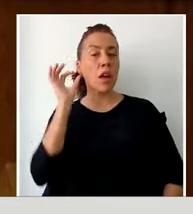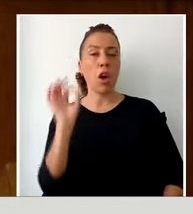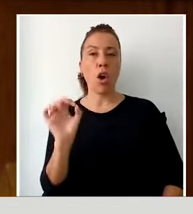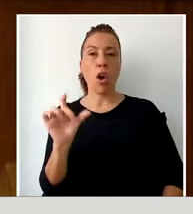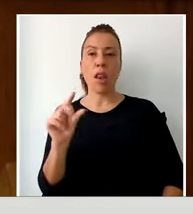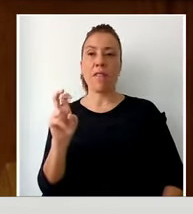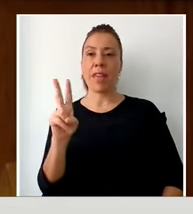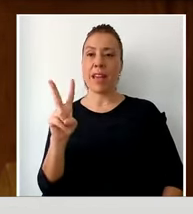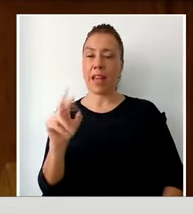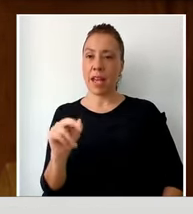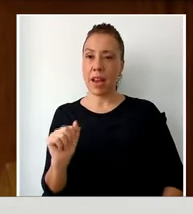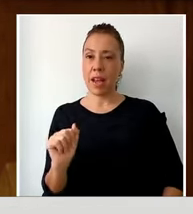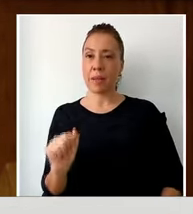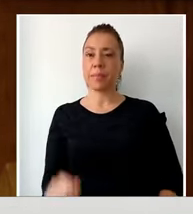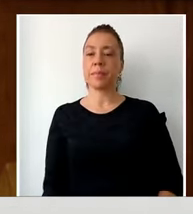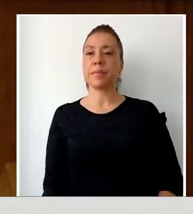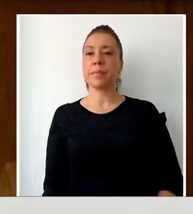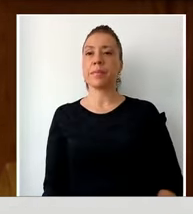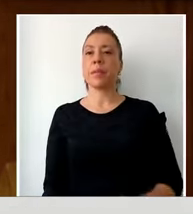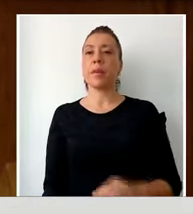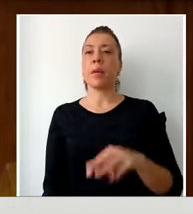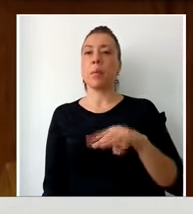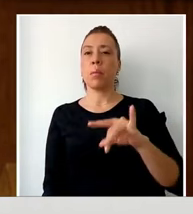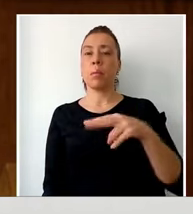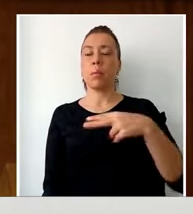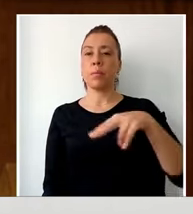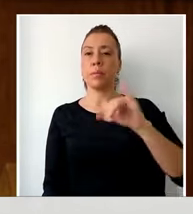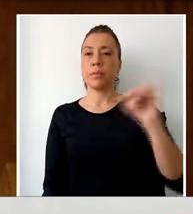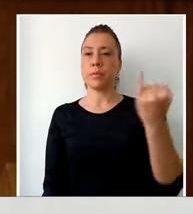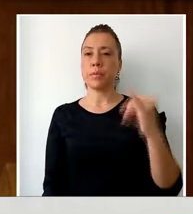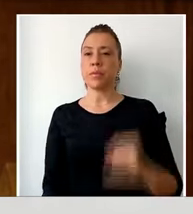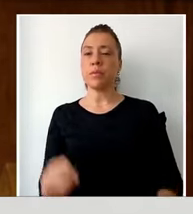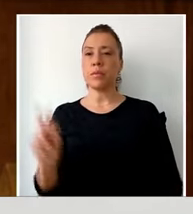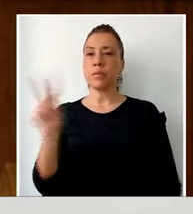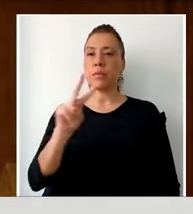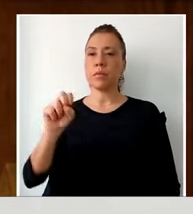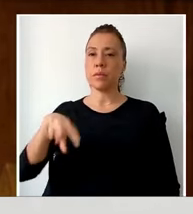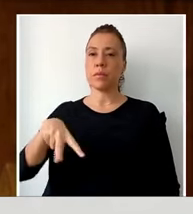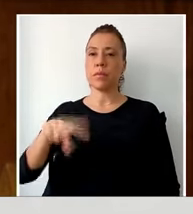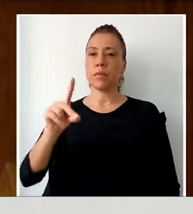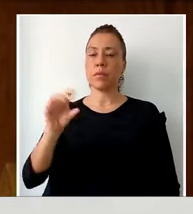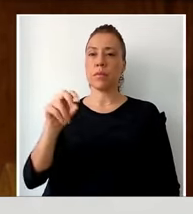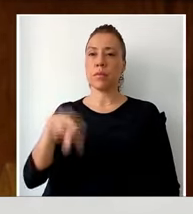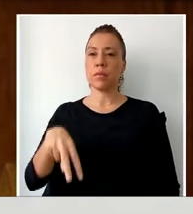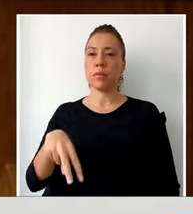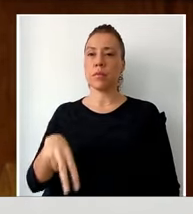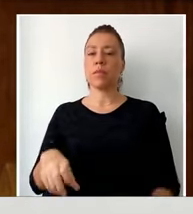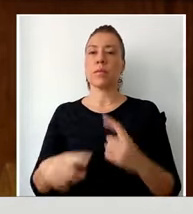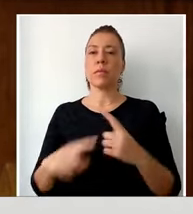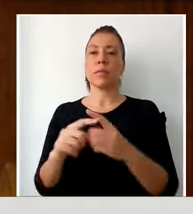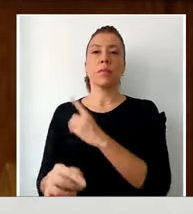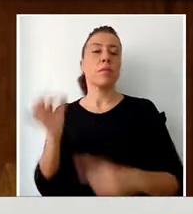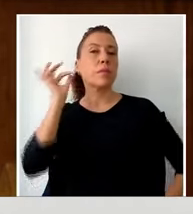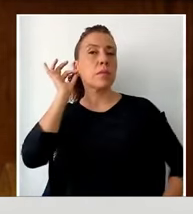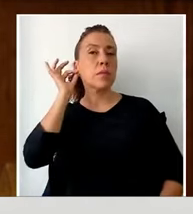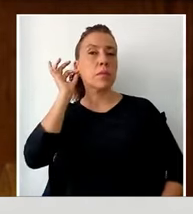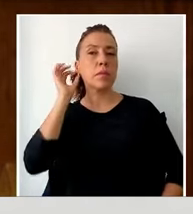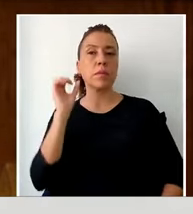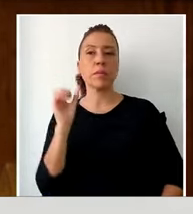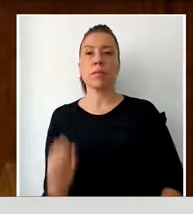Fuente Francesca Muñoz González y Jimena ossandón y raza y de la exdiputada Araceli